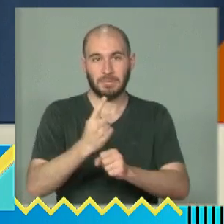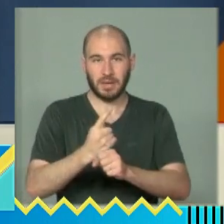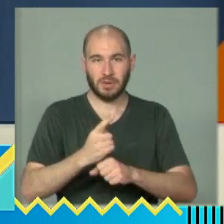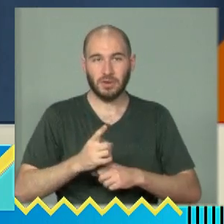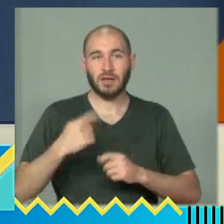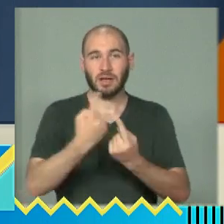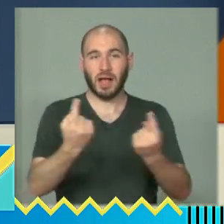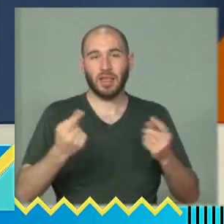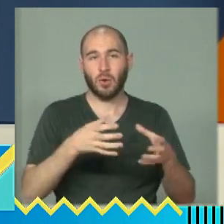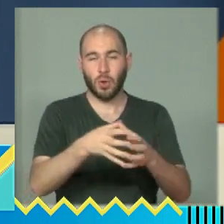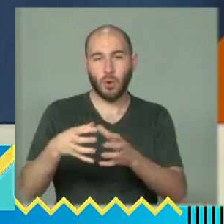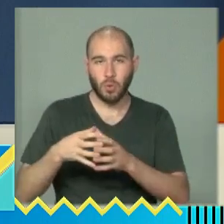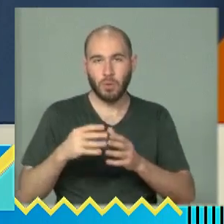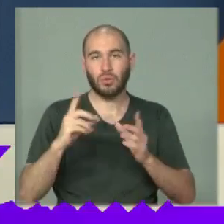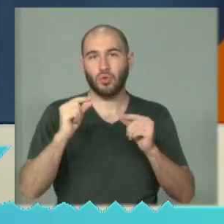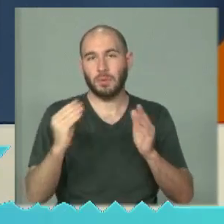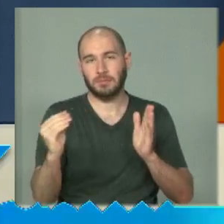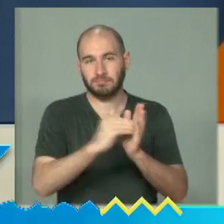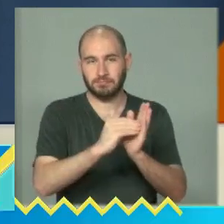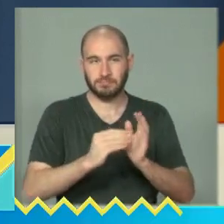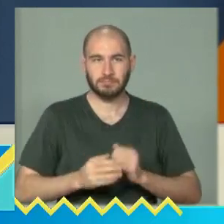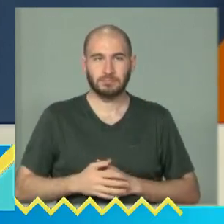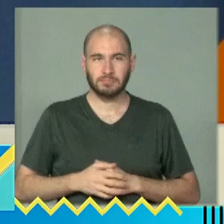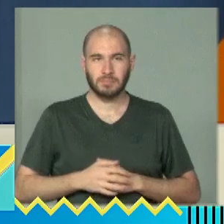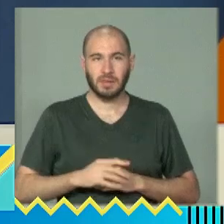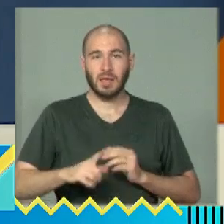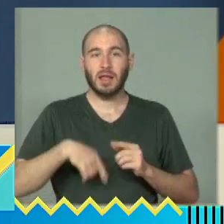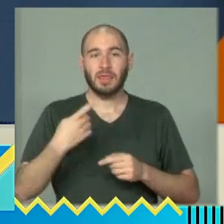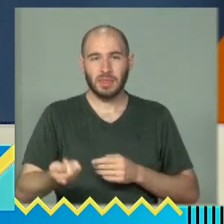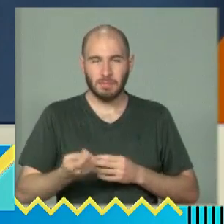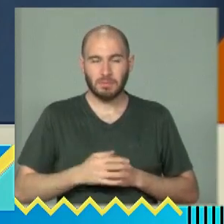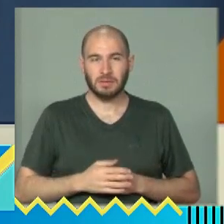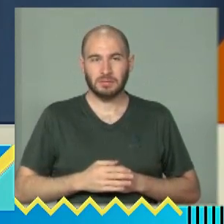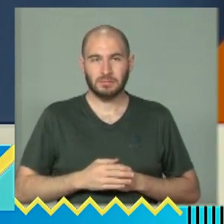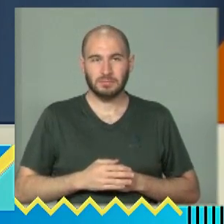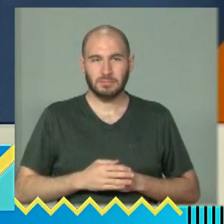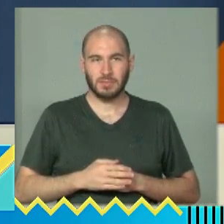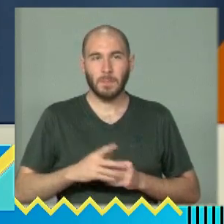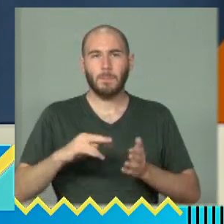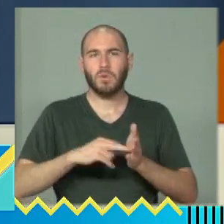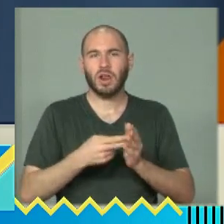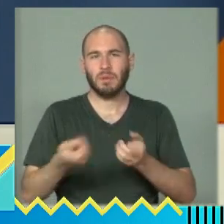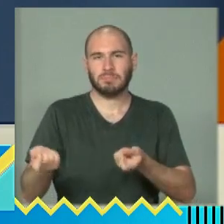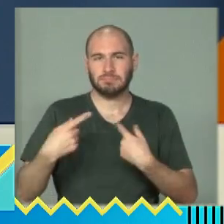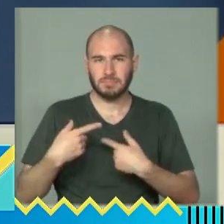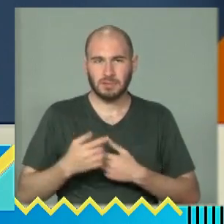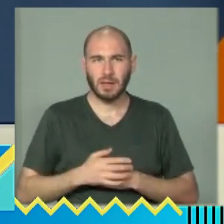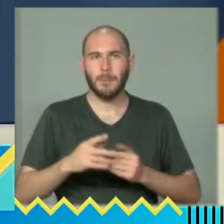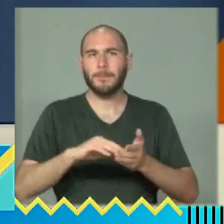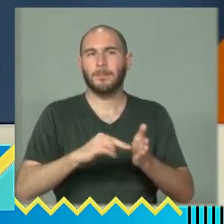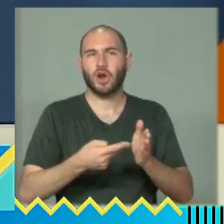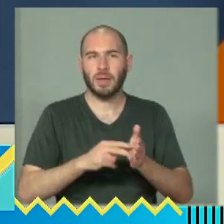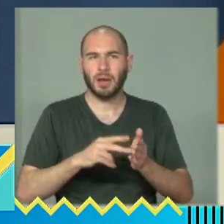teníamos cada uno del grupo un número asignado, y después de ubicarnos nos pasaban dando la problemática, que vendría siendo el problema